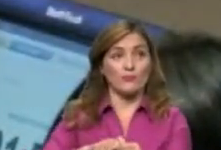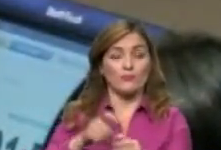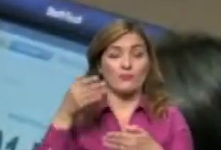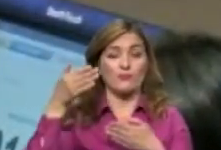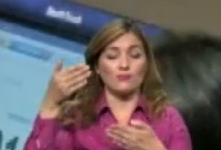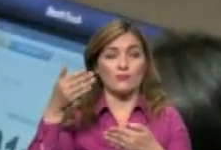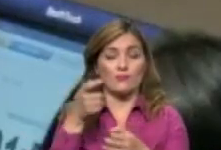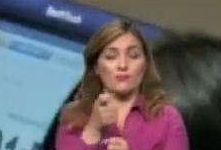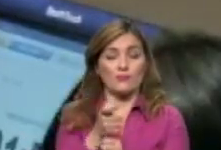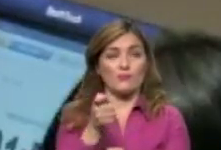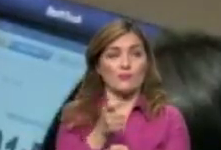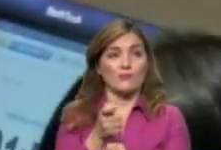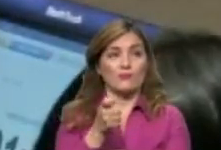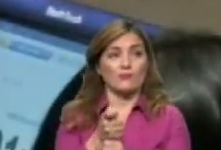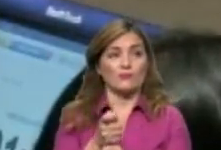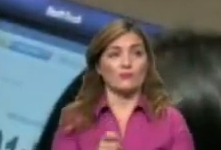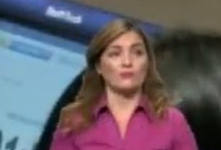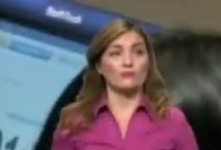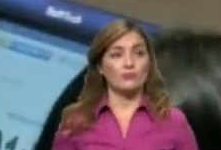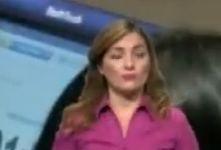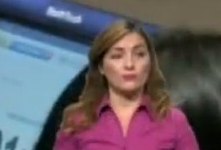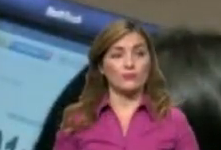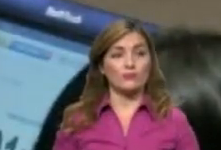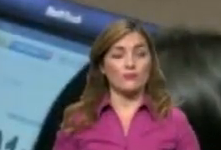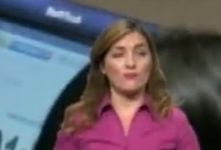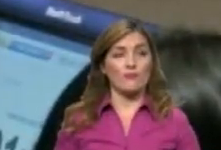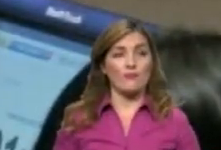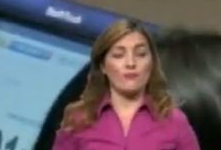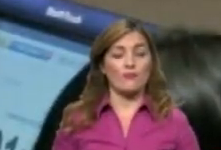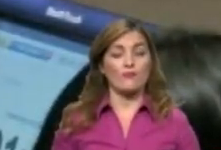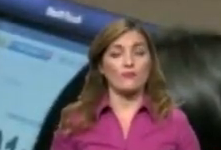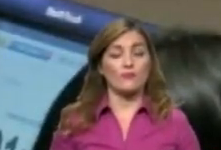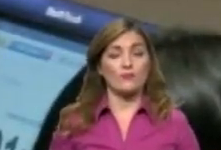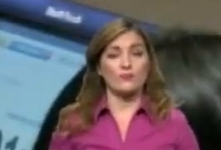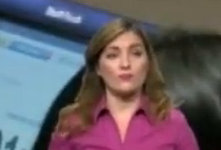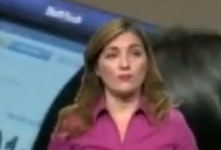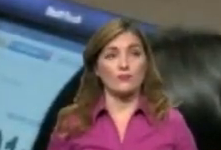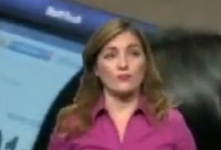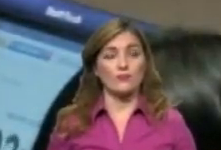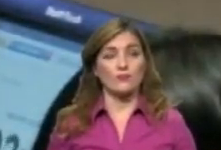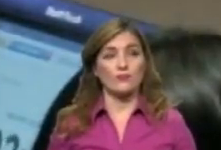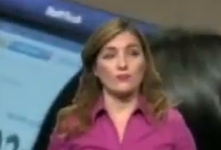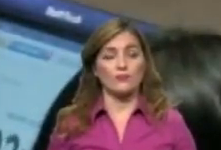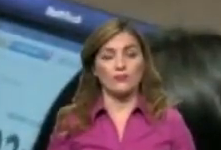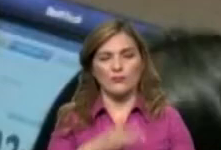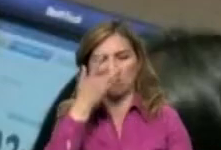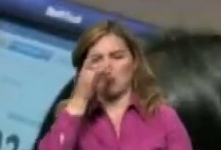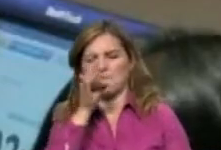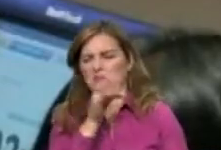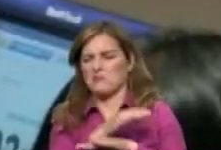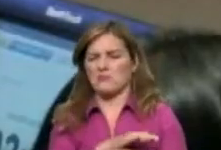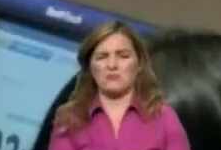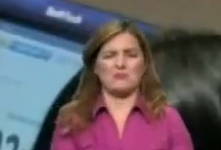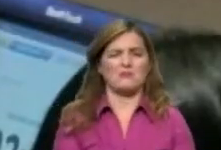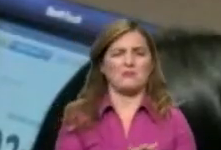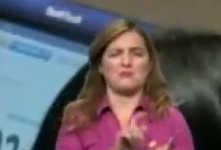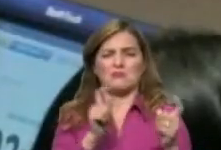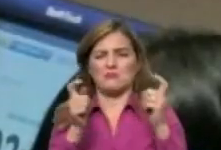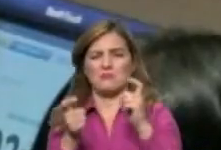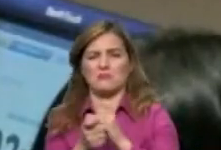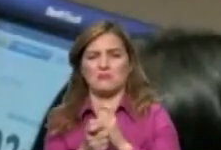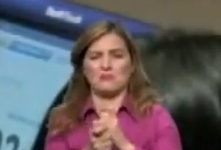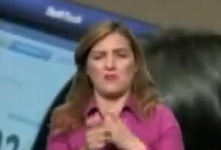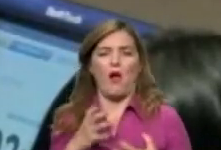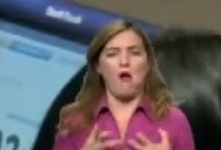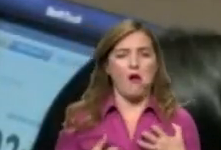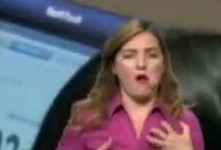política persecutoria, en la culminación del odio convertido en